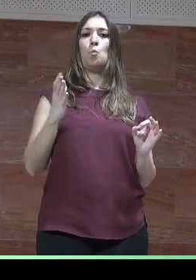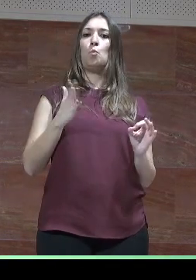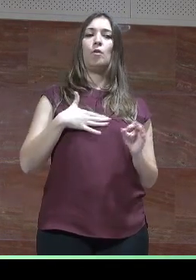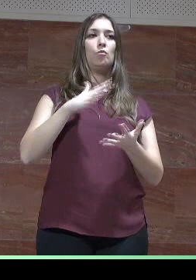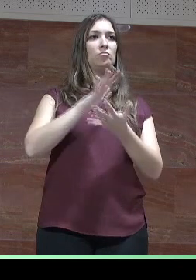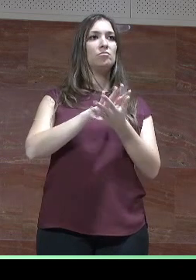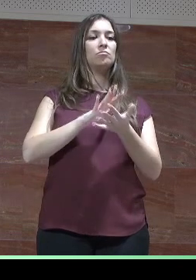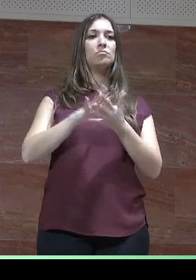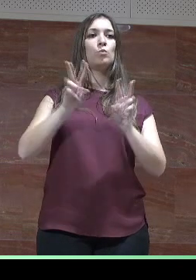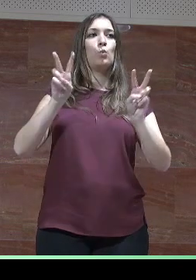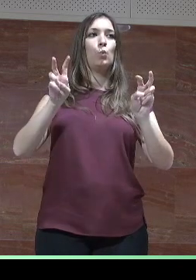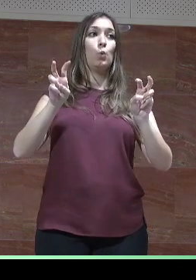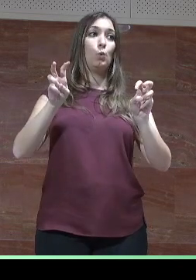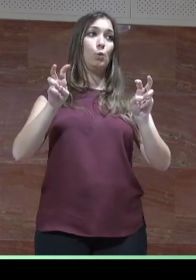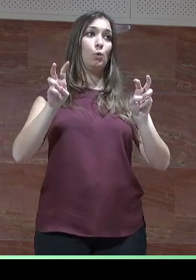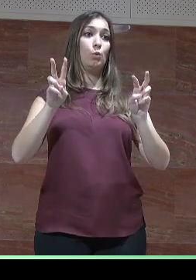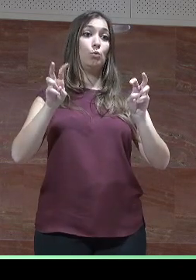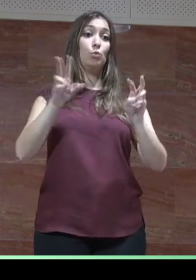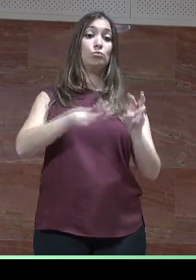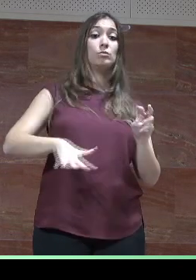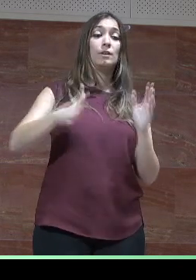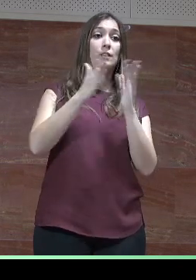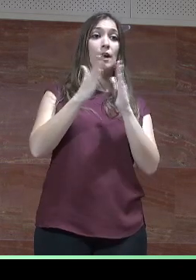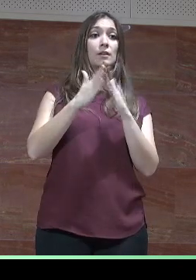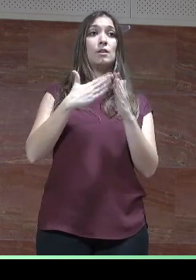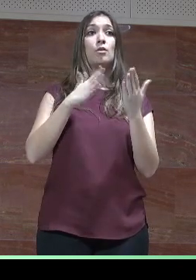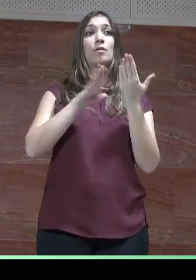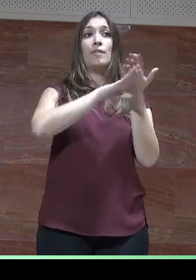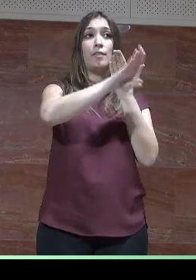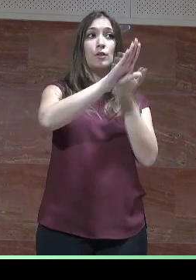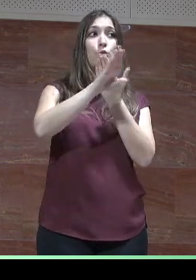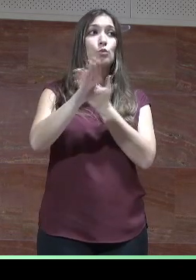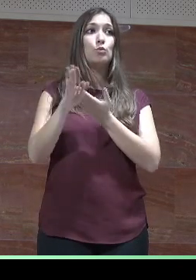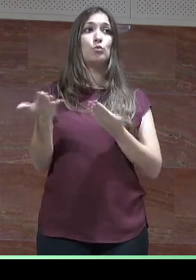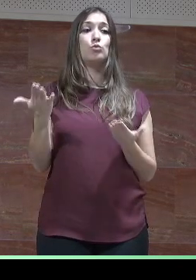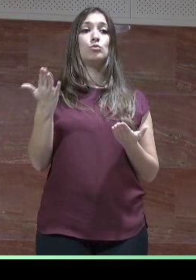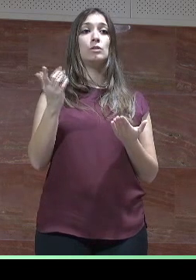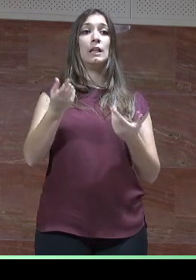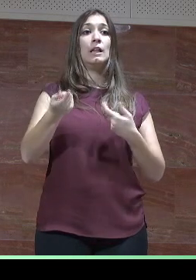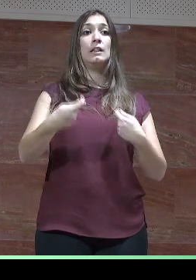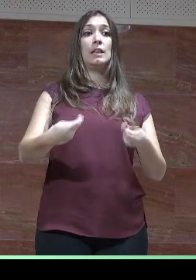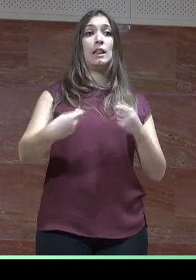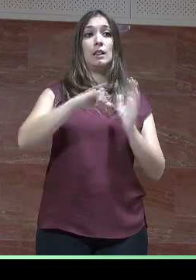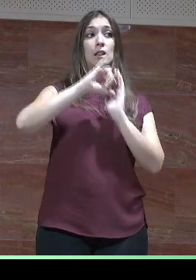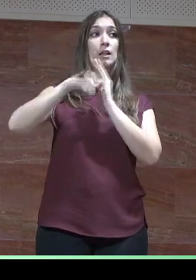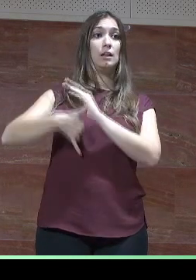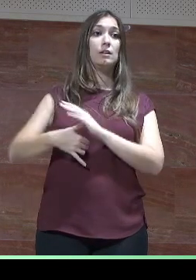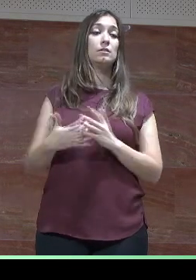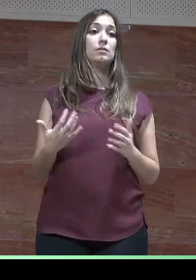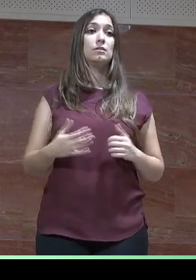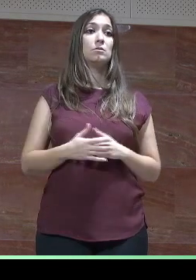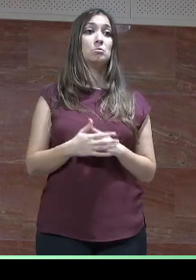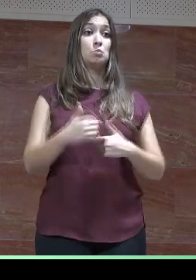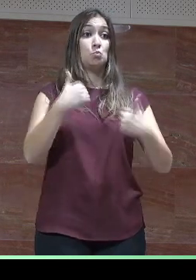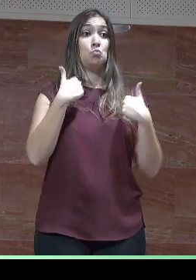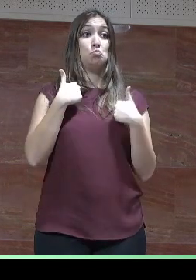en mi nuevo sitio con mis vecinos y las tiendas que tengo alrededor. Así que